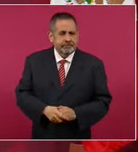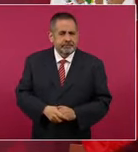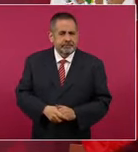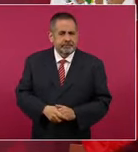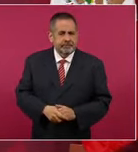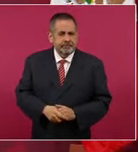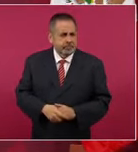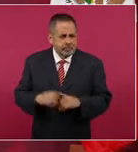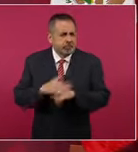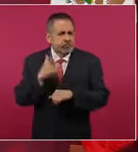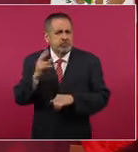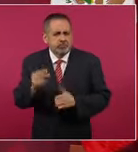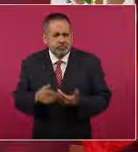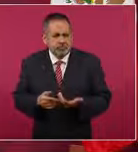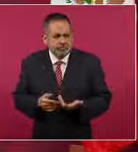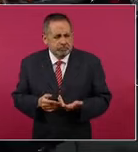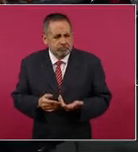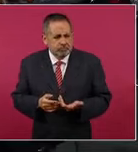¿Por qué no?